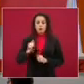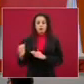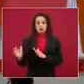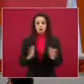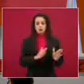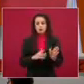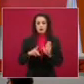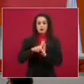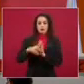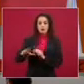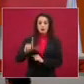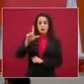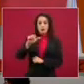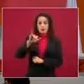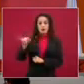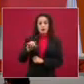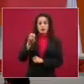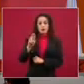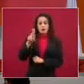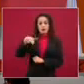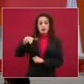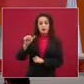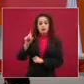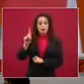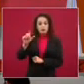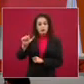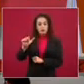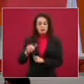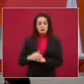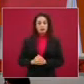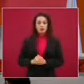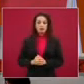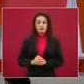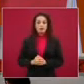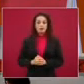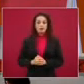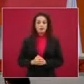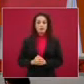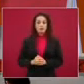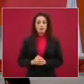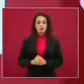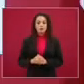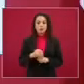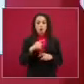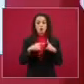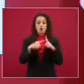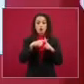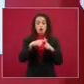La Jornada,